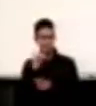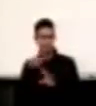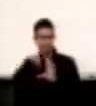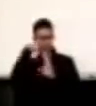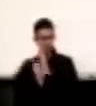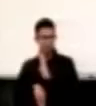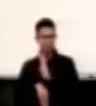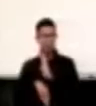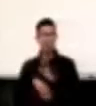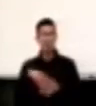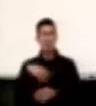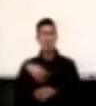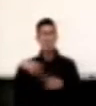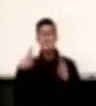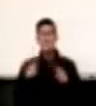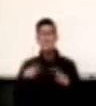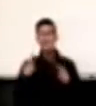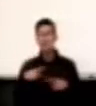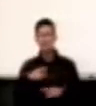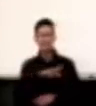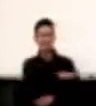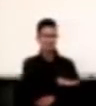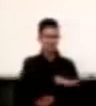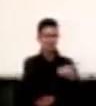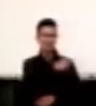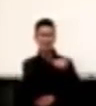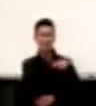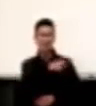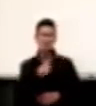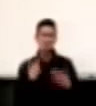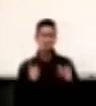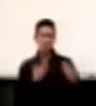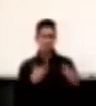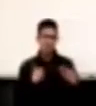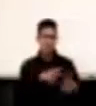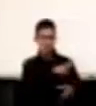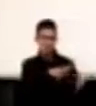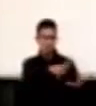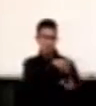las personas está en un 18%. Es decir,